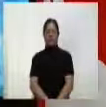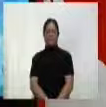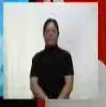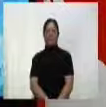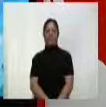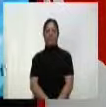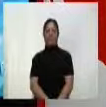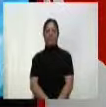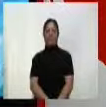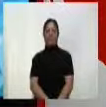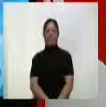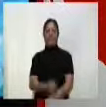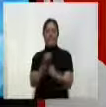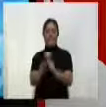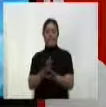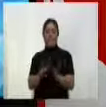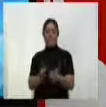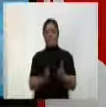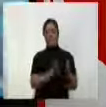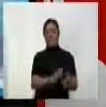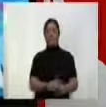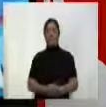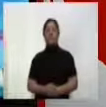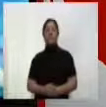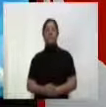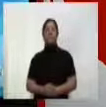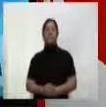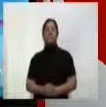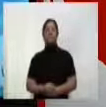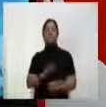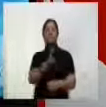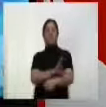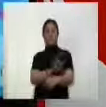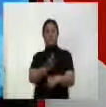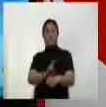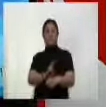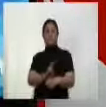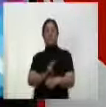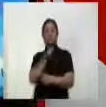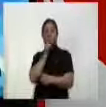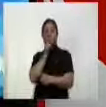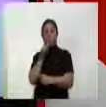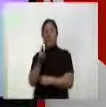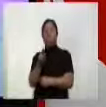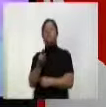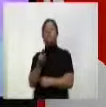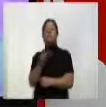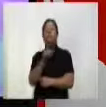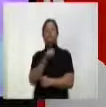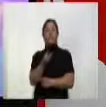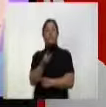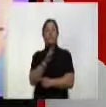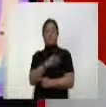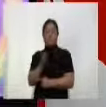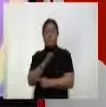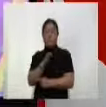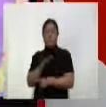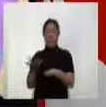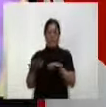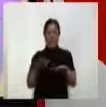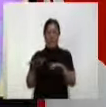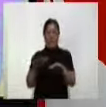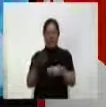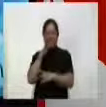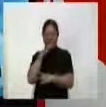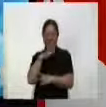En más información, la Coordinación Nacional de Protección Civil cambió la fecha del primer simulacro nacional 2021 que